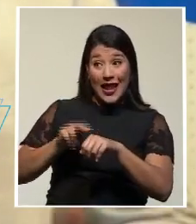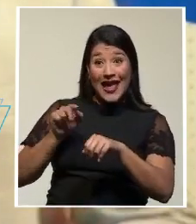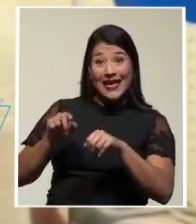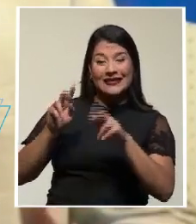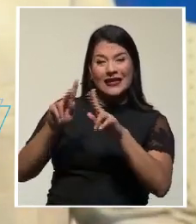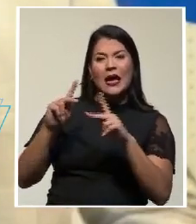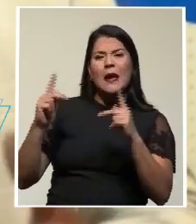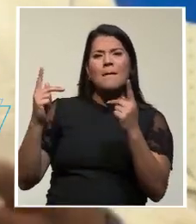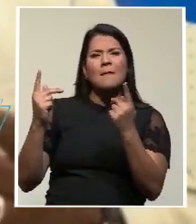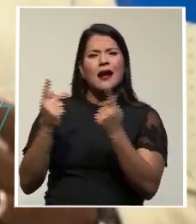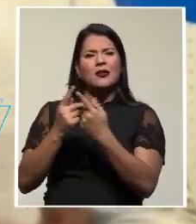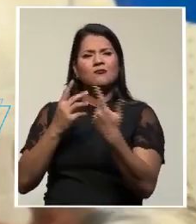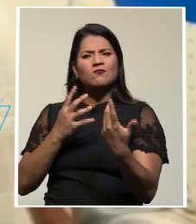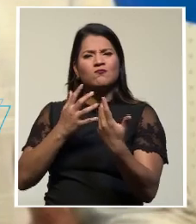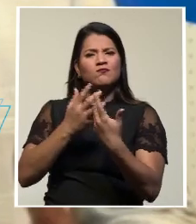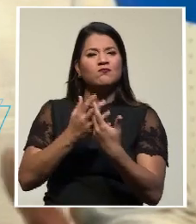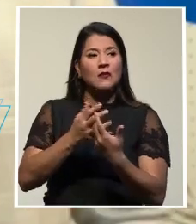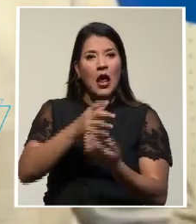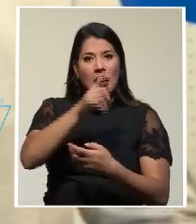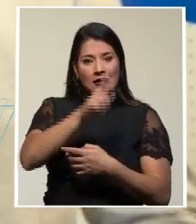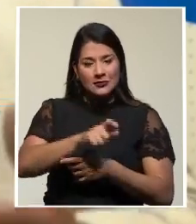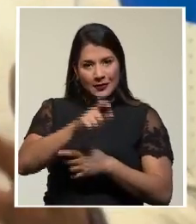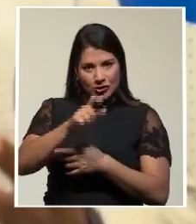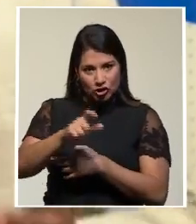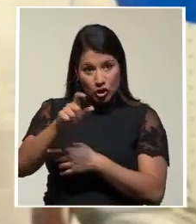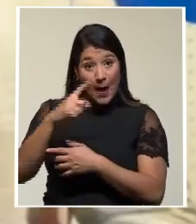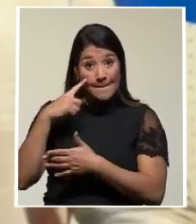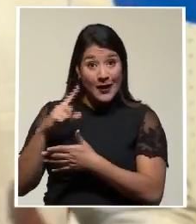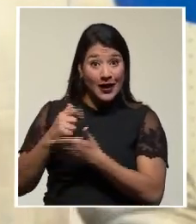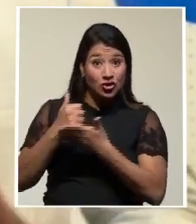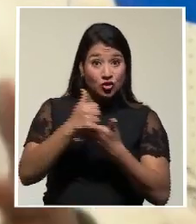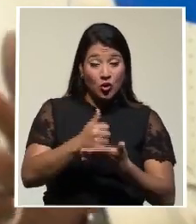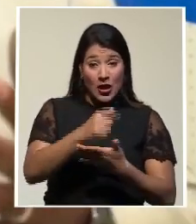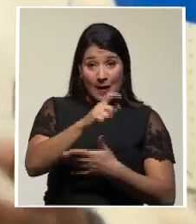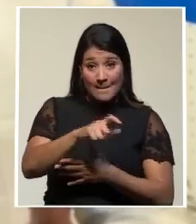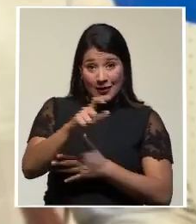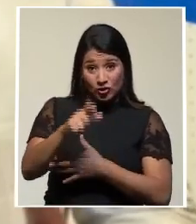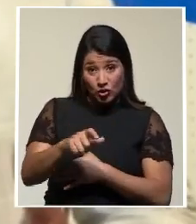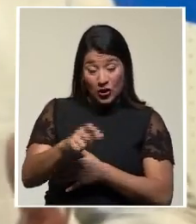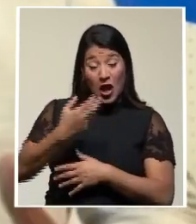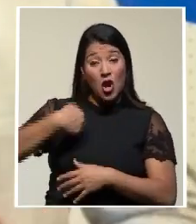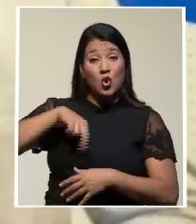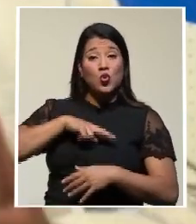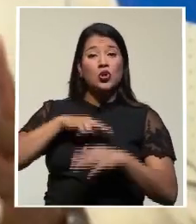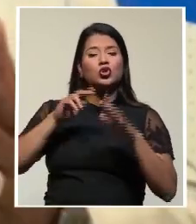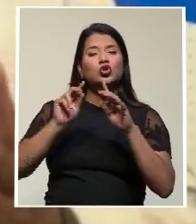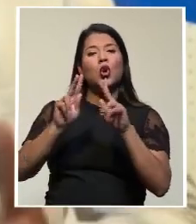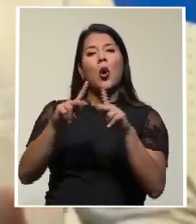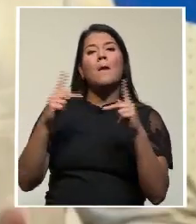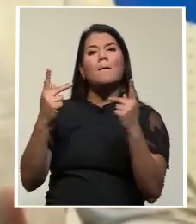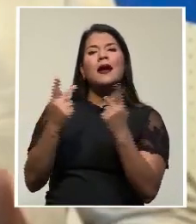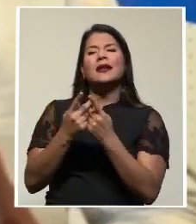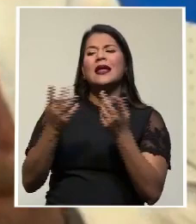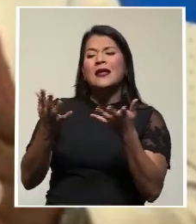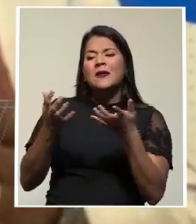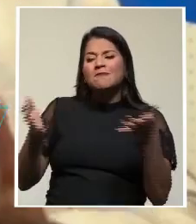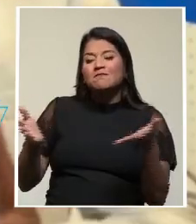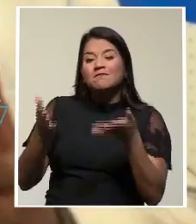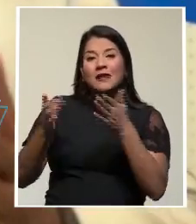la gente y para la gente, el partido que impulsa el